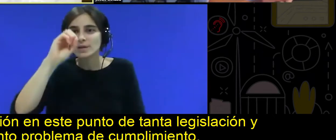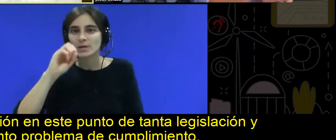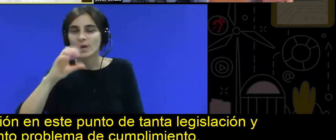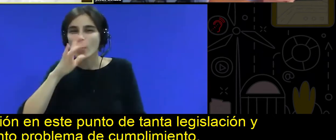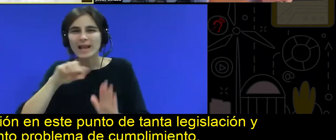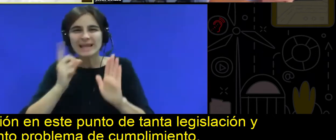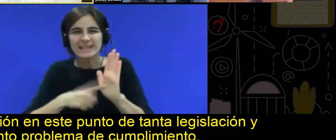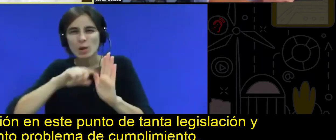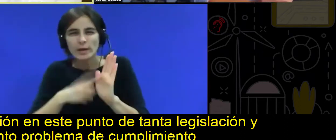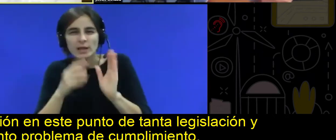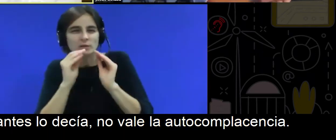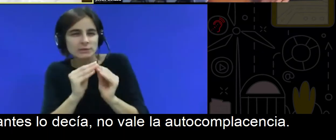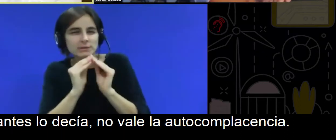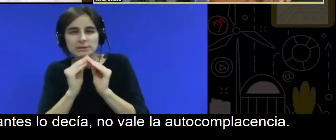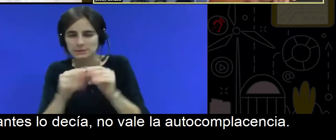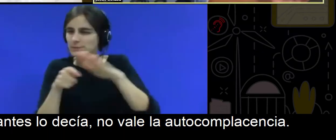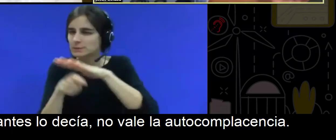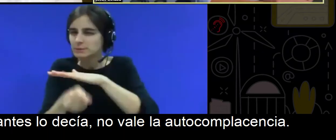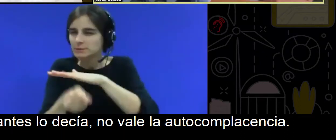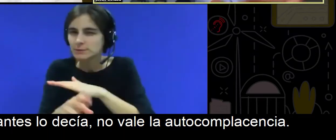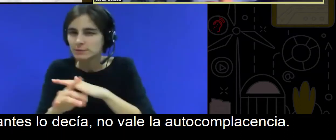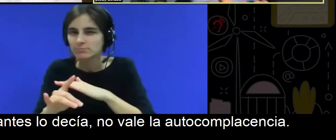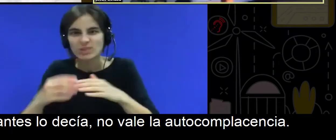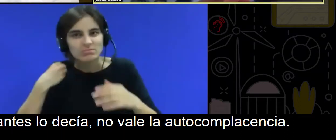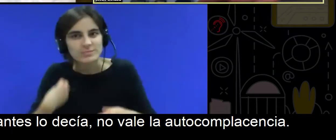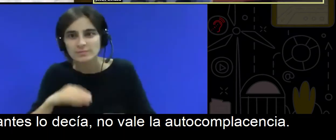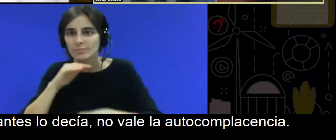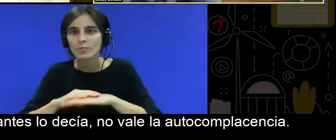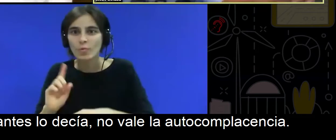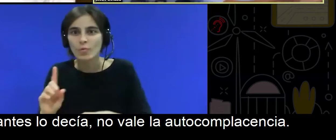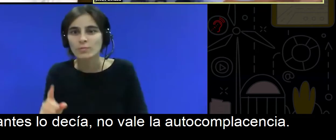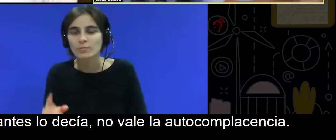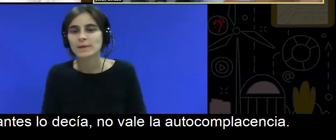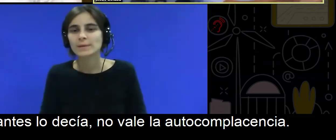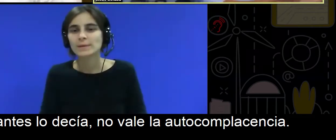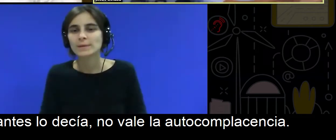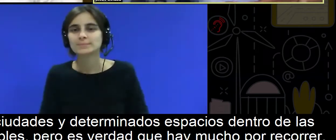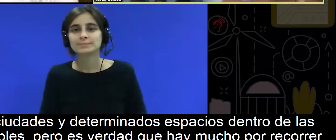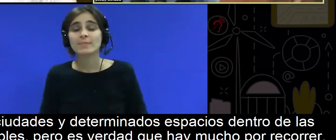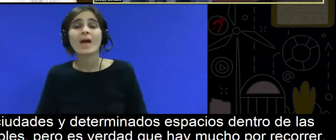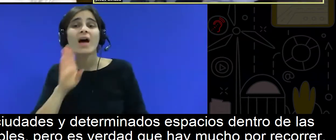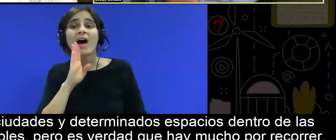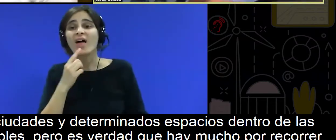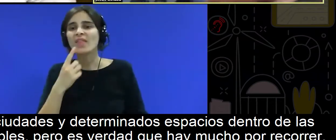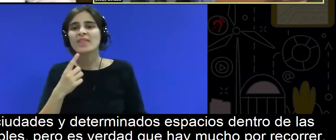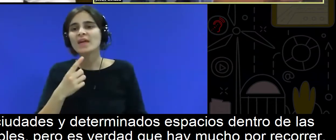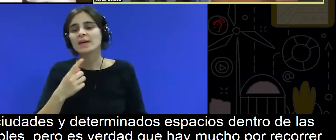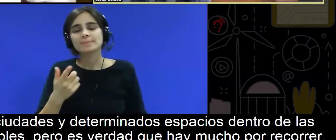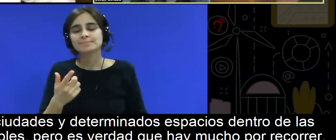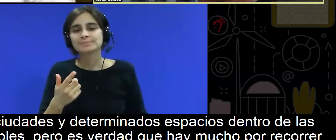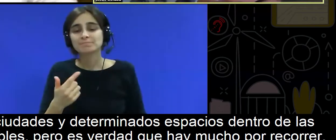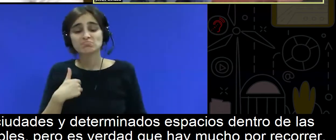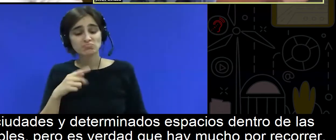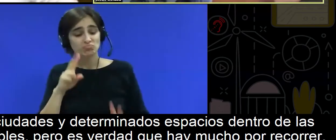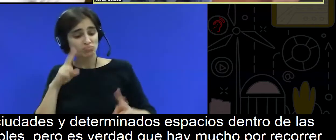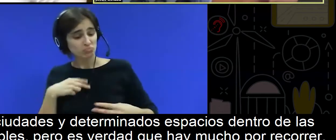cumplimiento. Pues es verdad que antes lo decía, no vale la autocomplacencia, ¿no? Podemos tener las